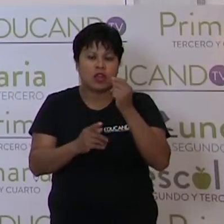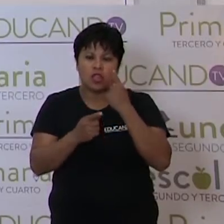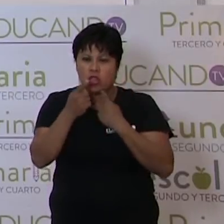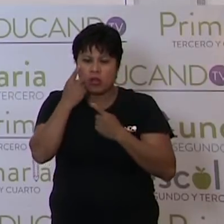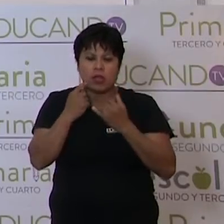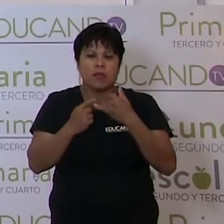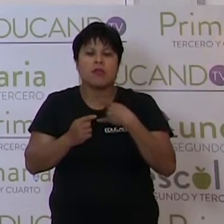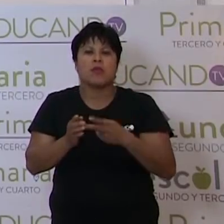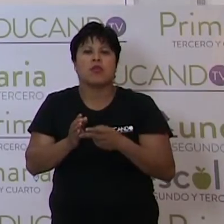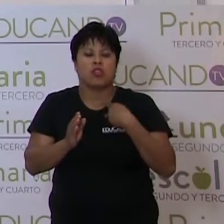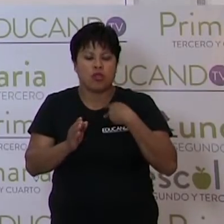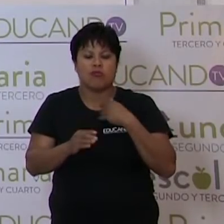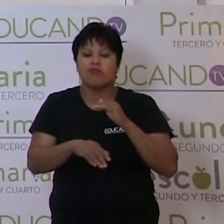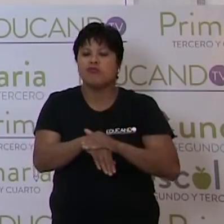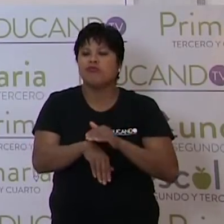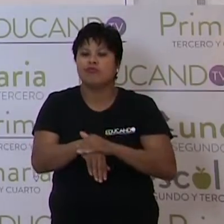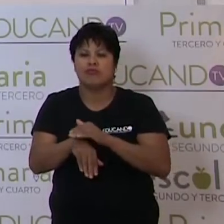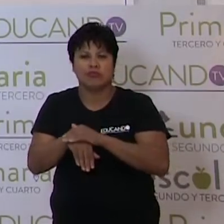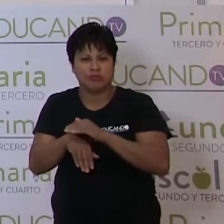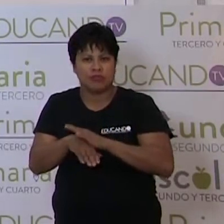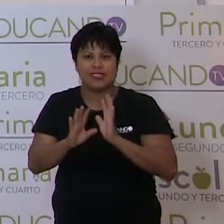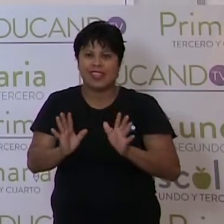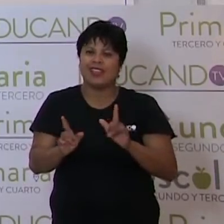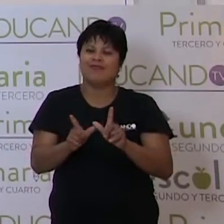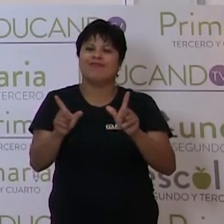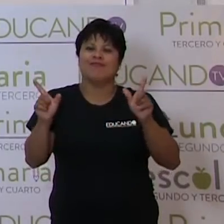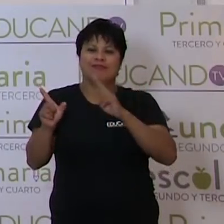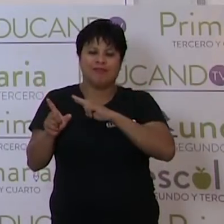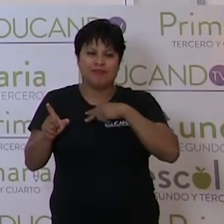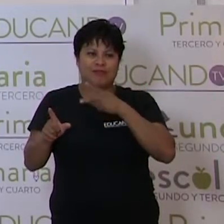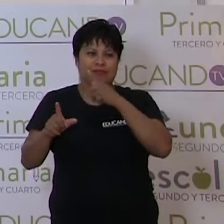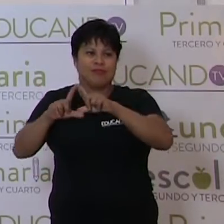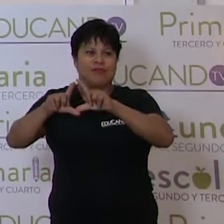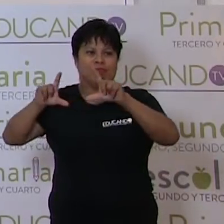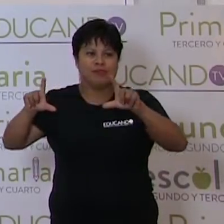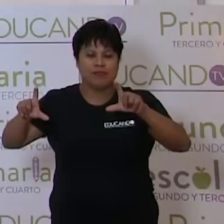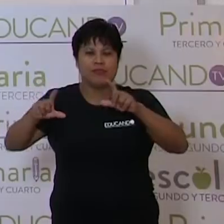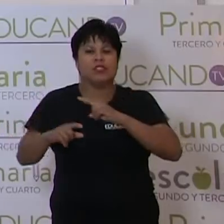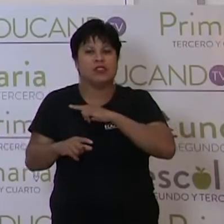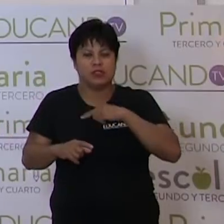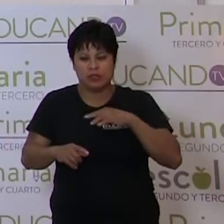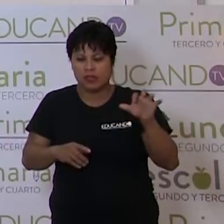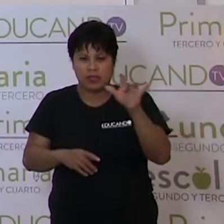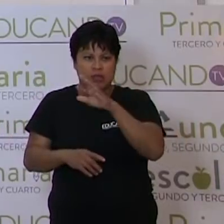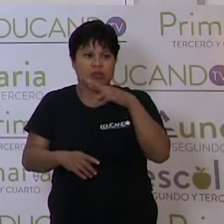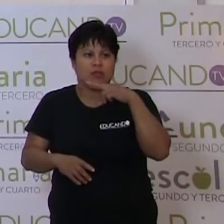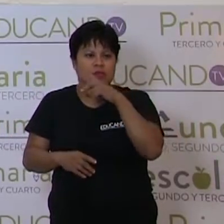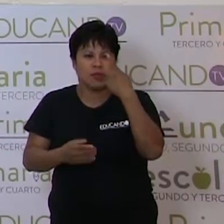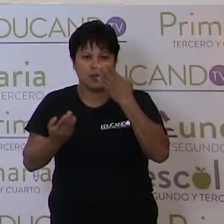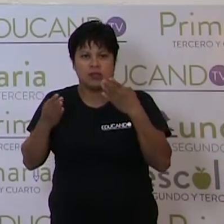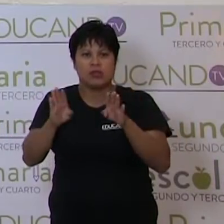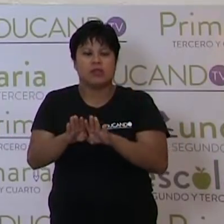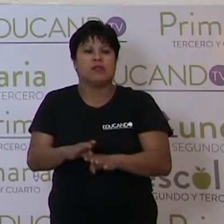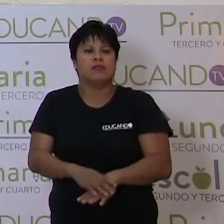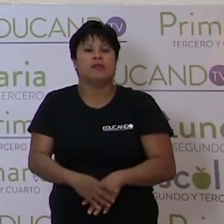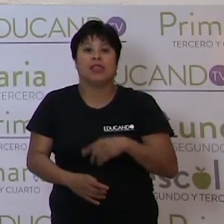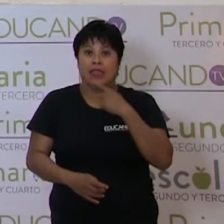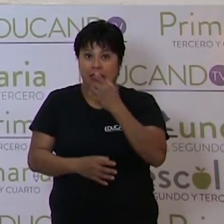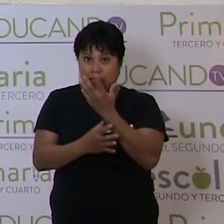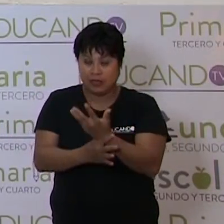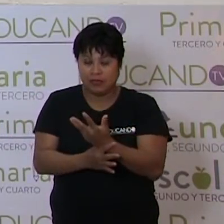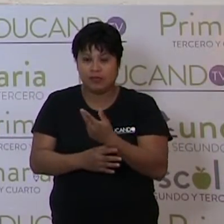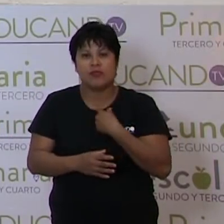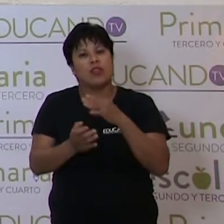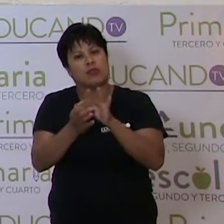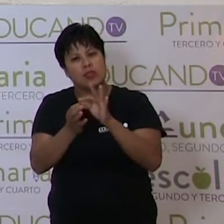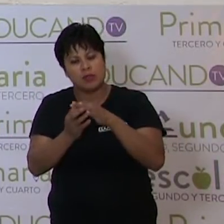y me volví muy amiguero. Ya quedó nuestro texto, ya quedó nuestro ejercicio. Lo vamos a leer rápido ya para cerrar. Dice así,